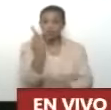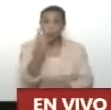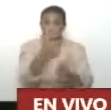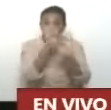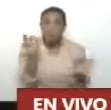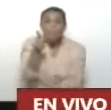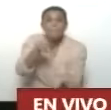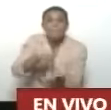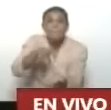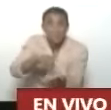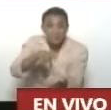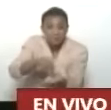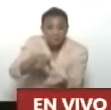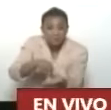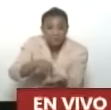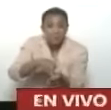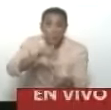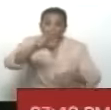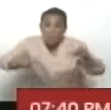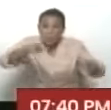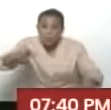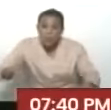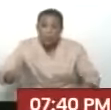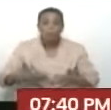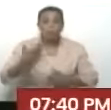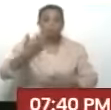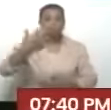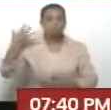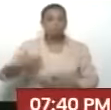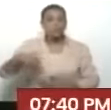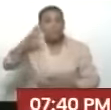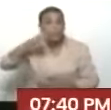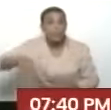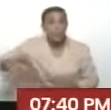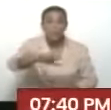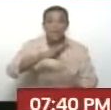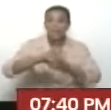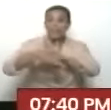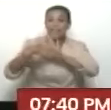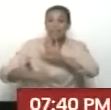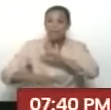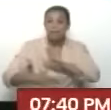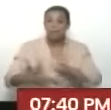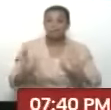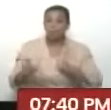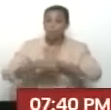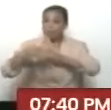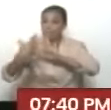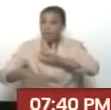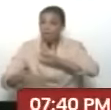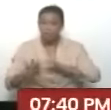de participación y protagonismo del pueblo en ejercicio de su soberanía,